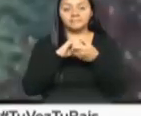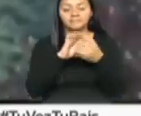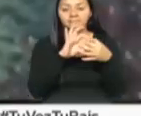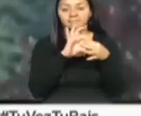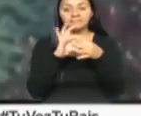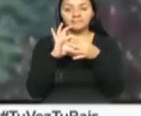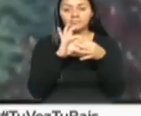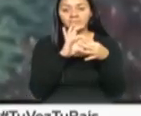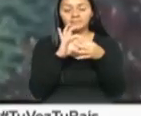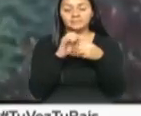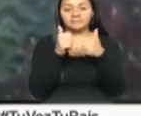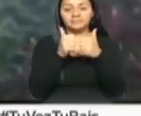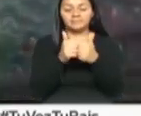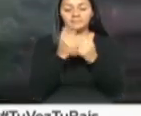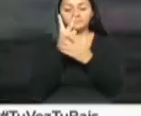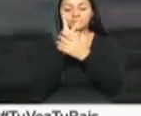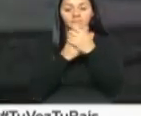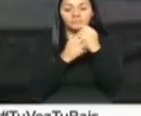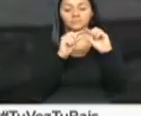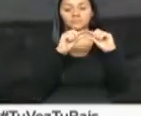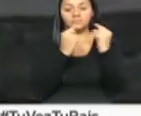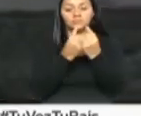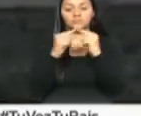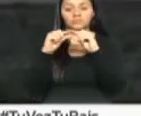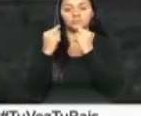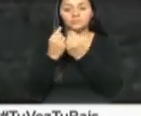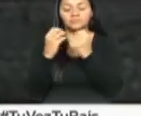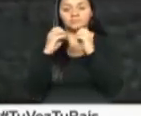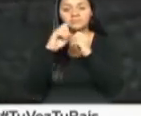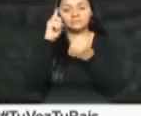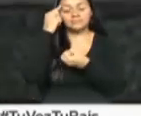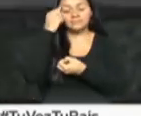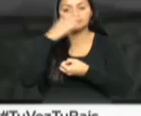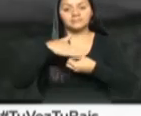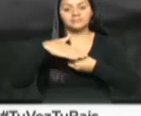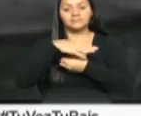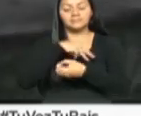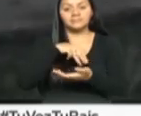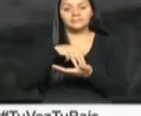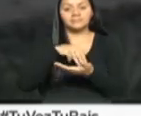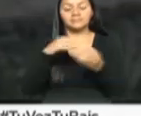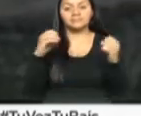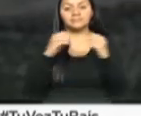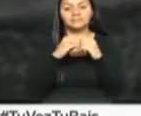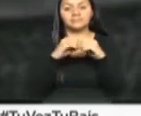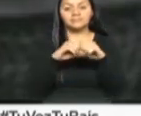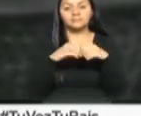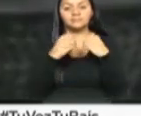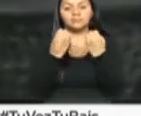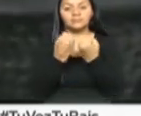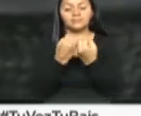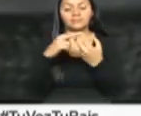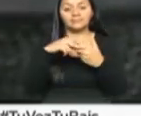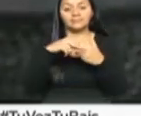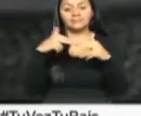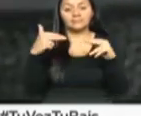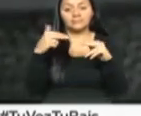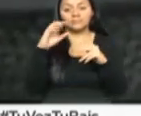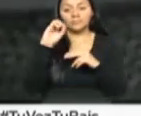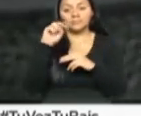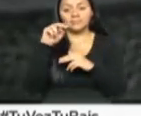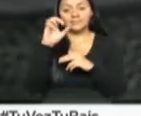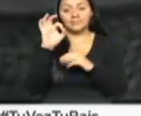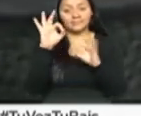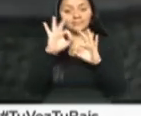de colaboración entre la organización y los Estados miembros, además de las organizaciones interregionales no gubernamentales